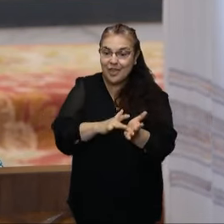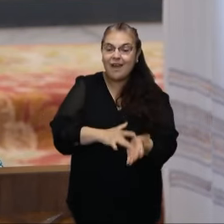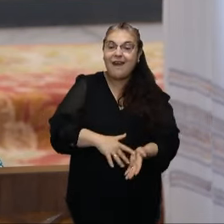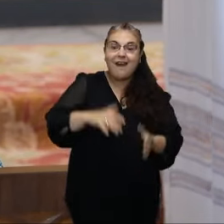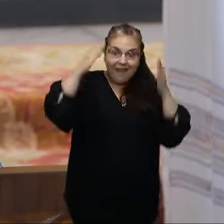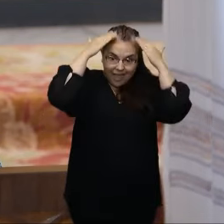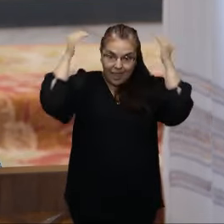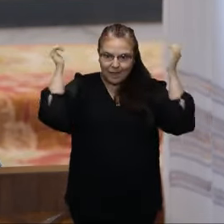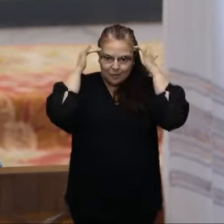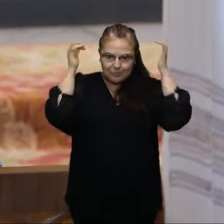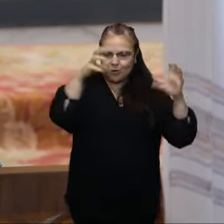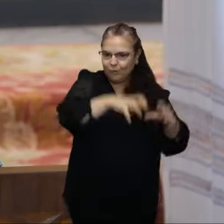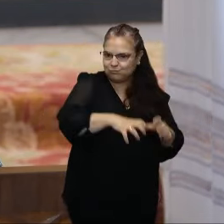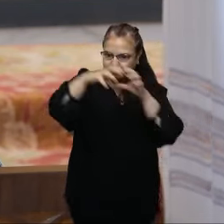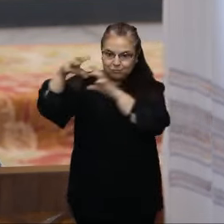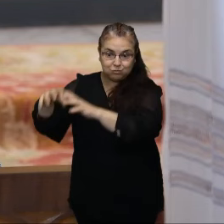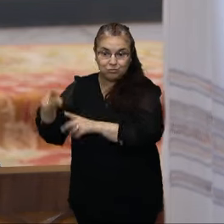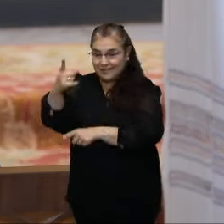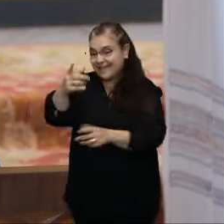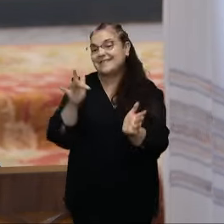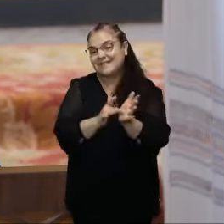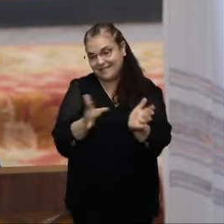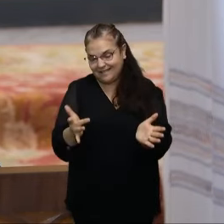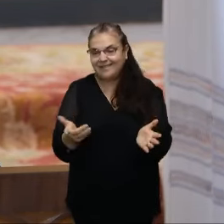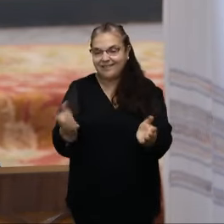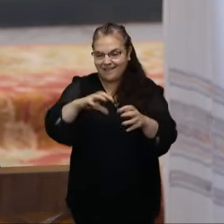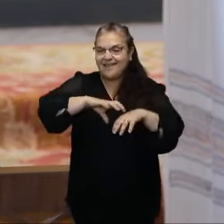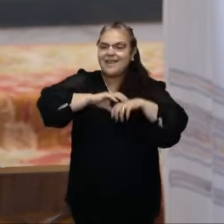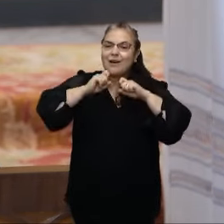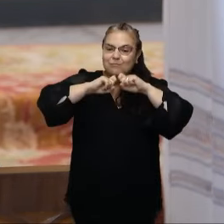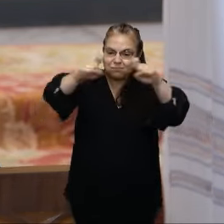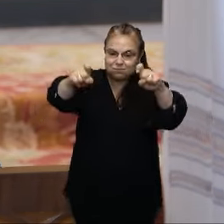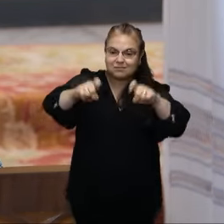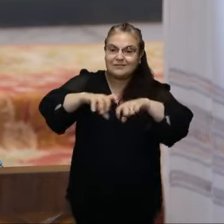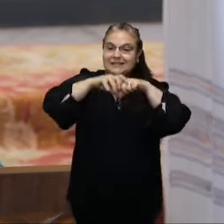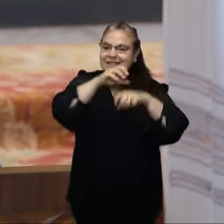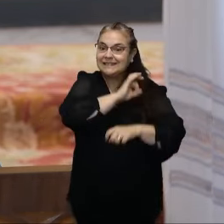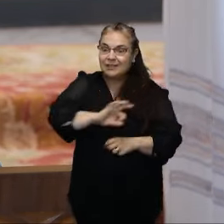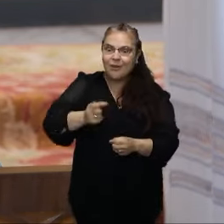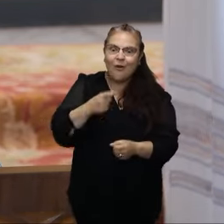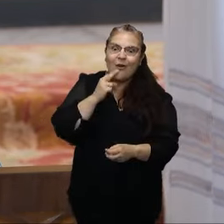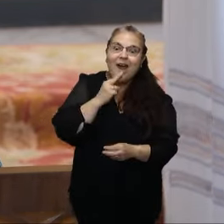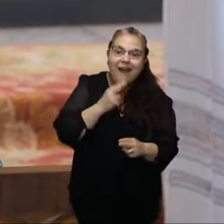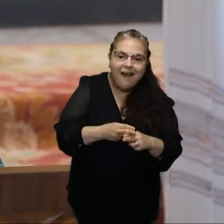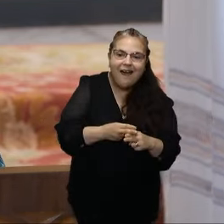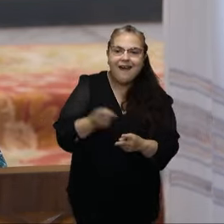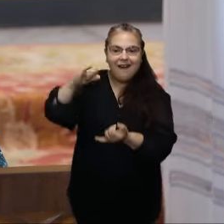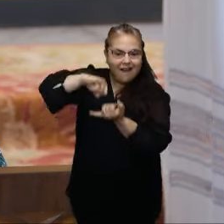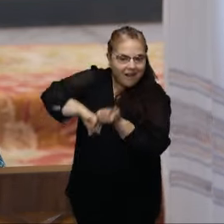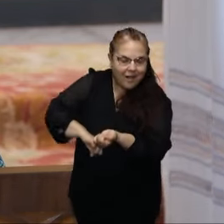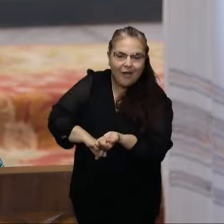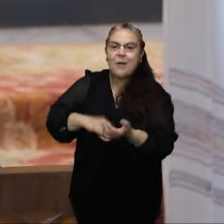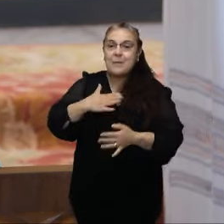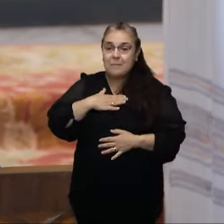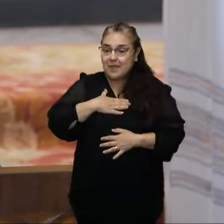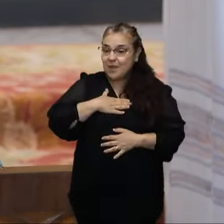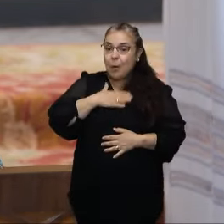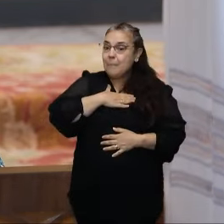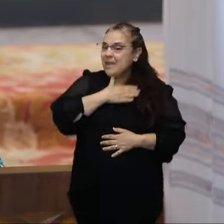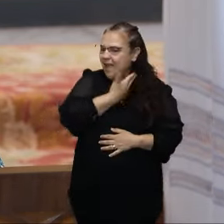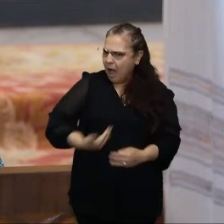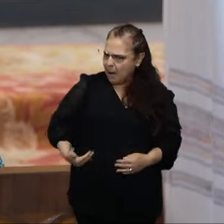Egipto. Aquel día, oráculo del Señor, me llamarás esposo mío, y ya no me llamarás mi